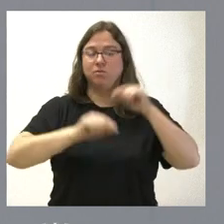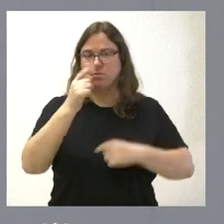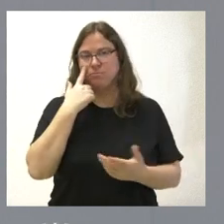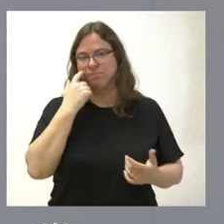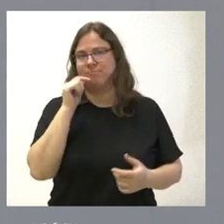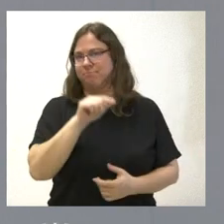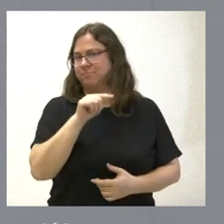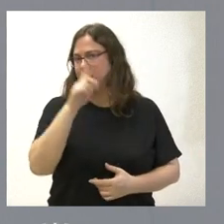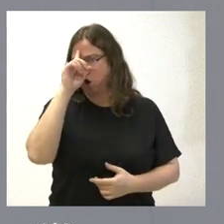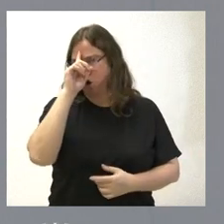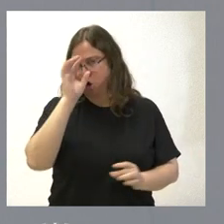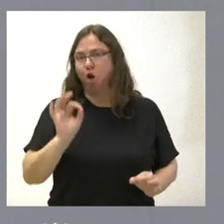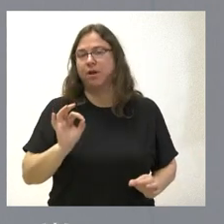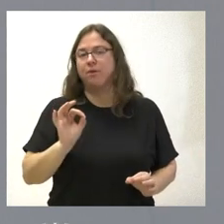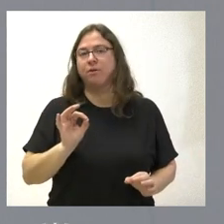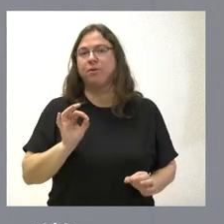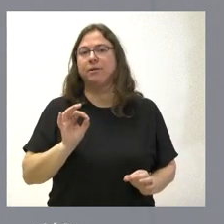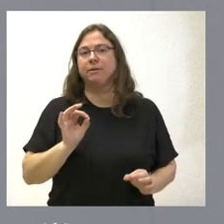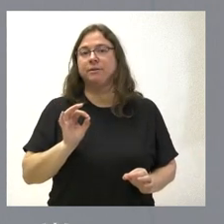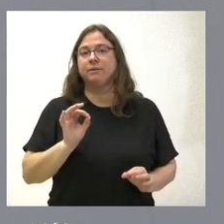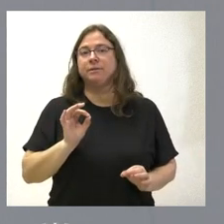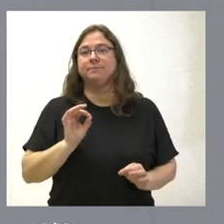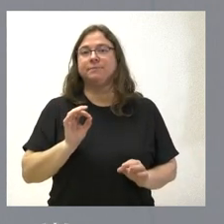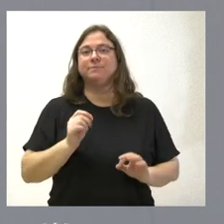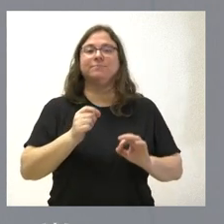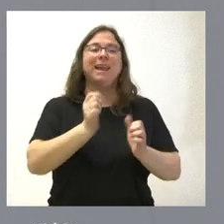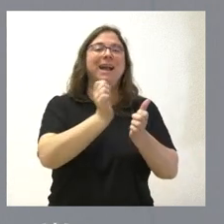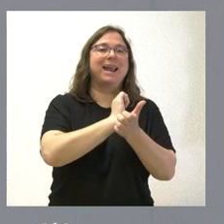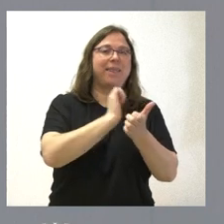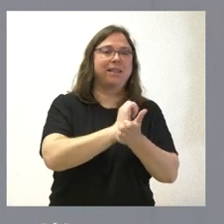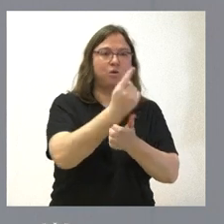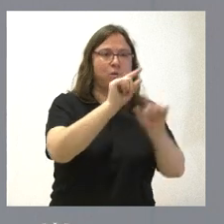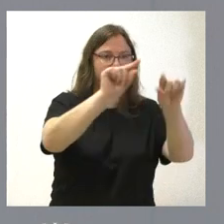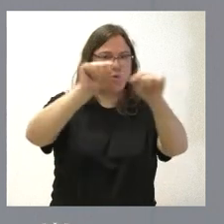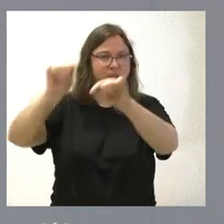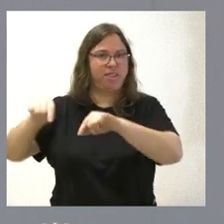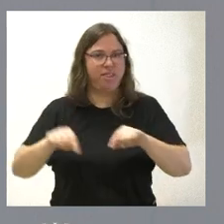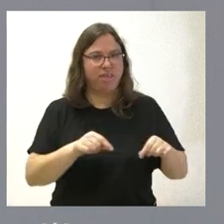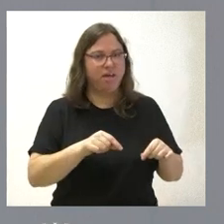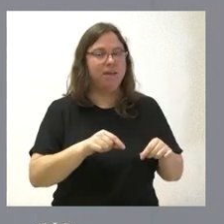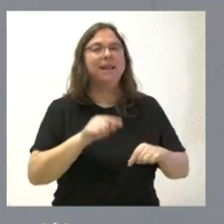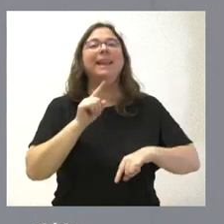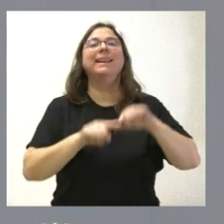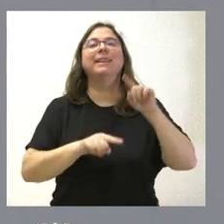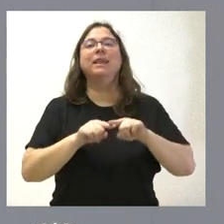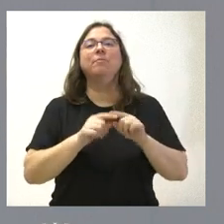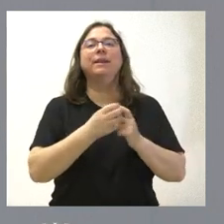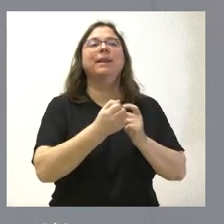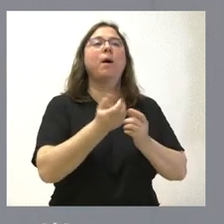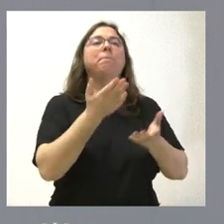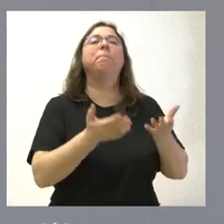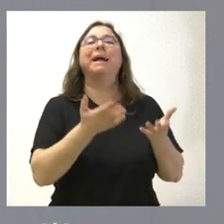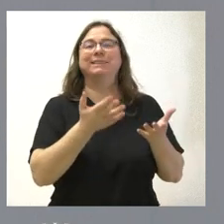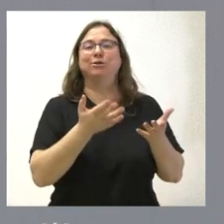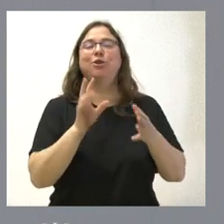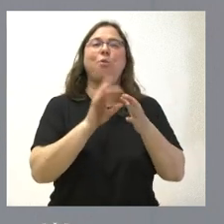lógicamente la distribución de los créditos por provincias No atiende al peso de cada una de estas provincias desde